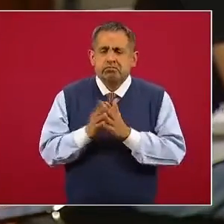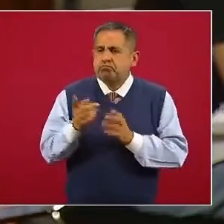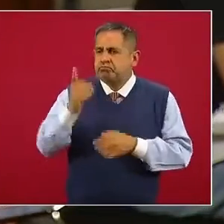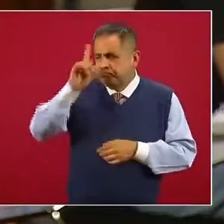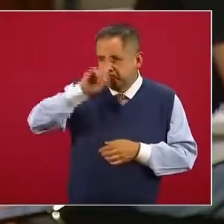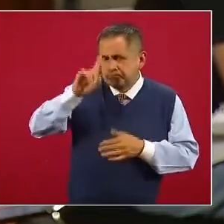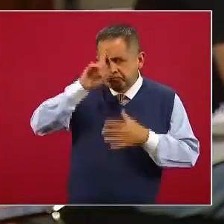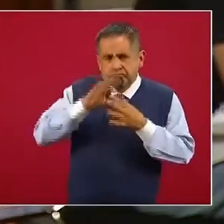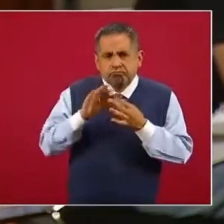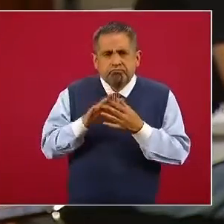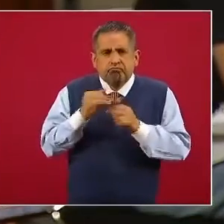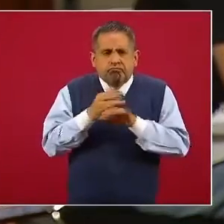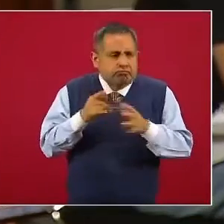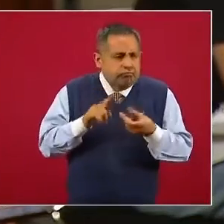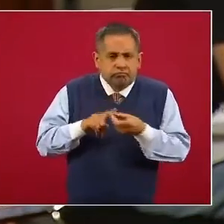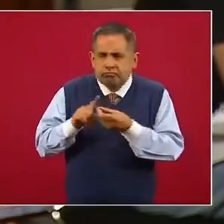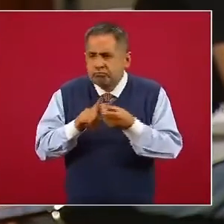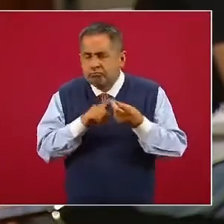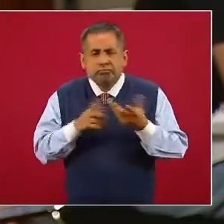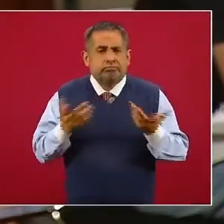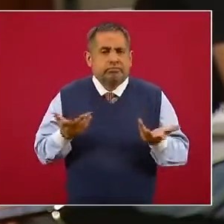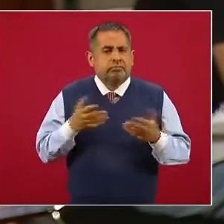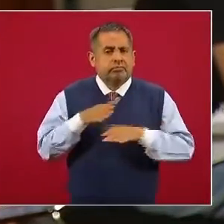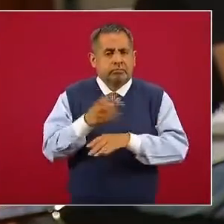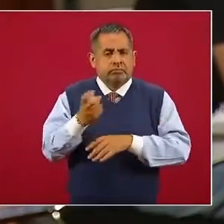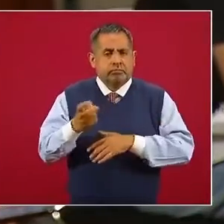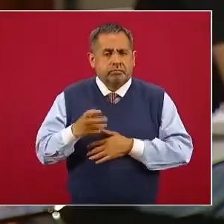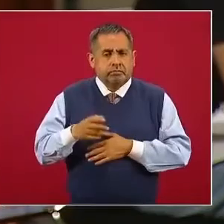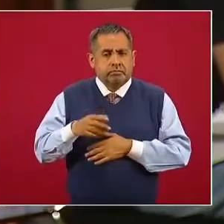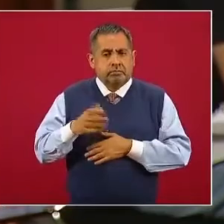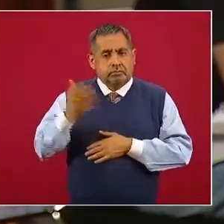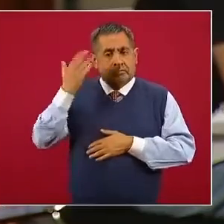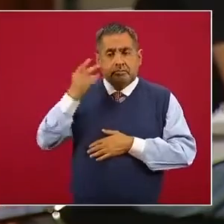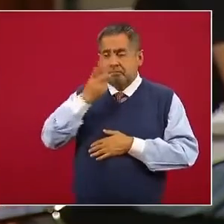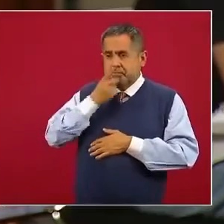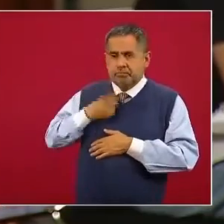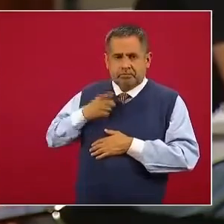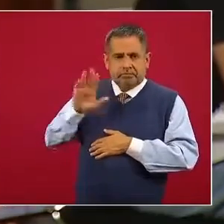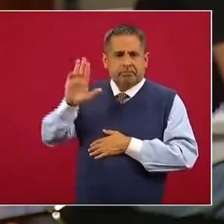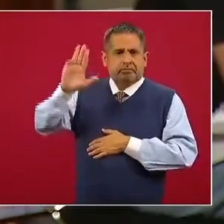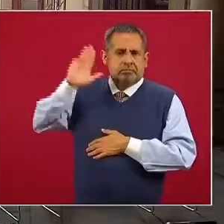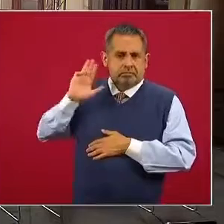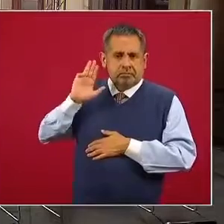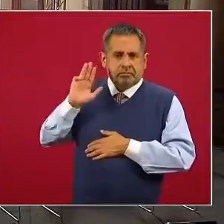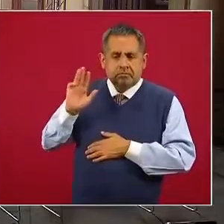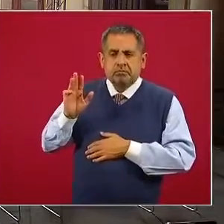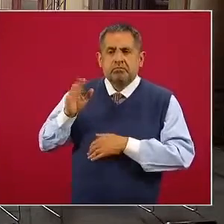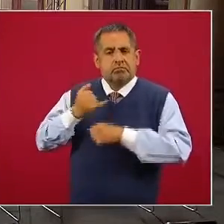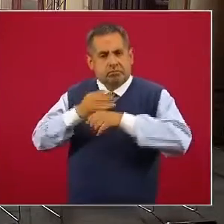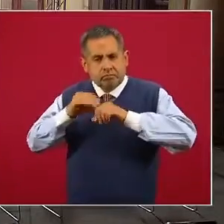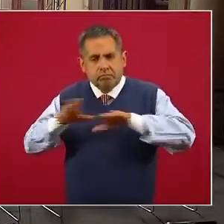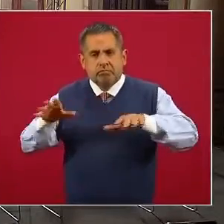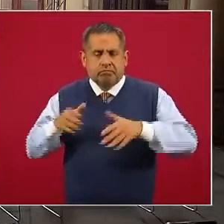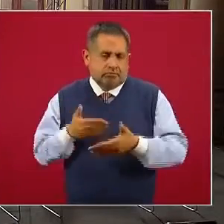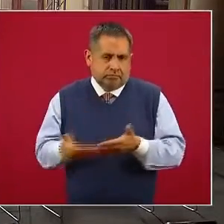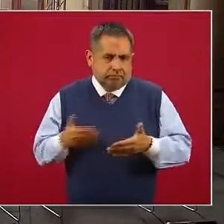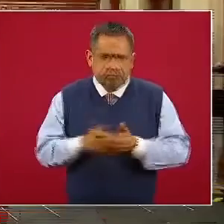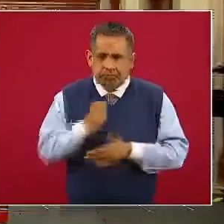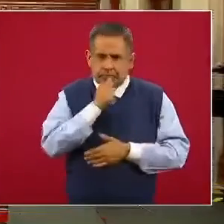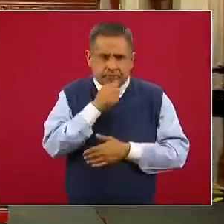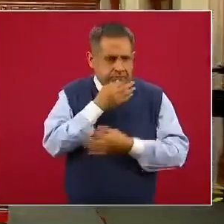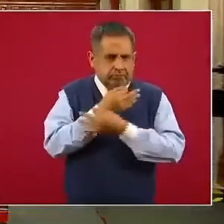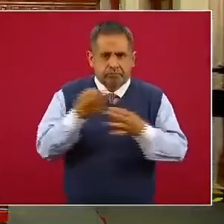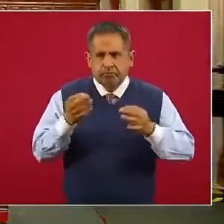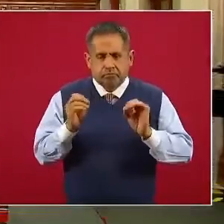dónde consultar esta información al respecto, ya que nos había dicho el miércoles que pues se iba a informar y hasta ahora nadie lo ha